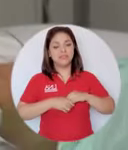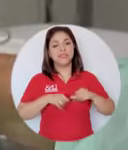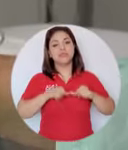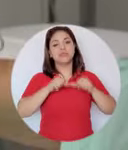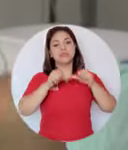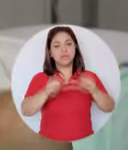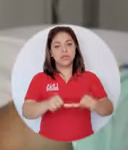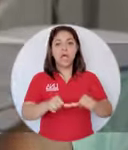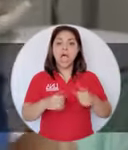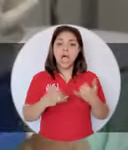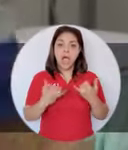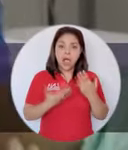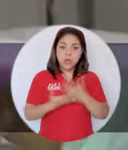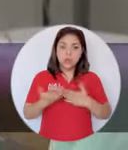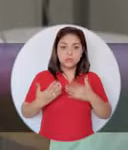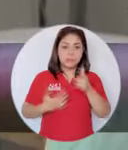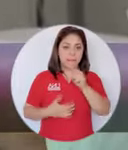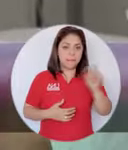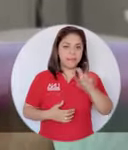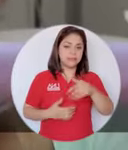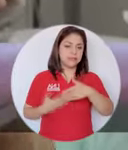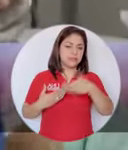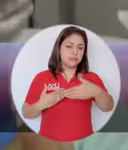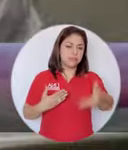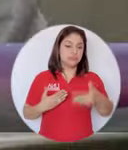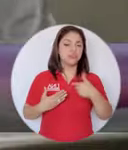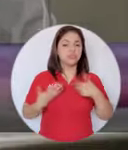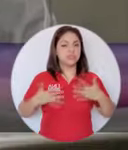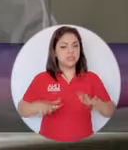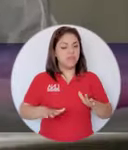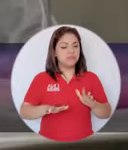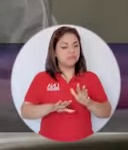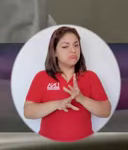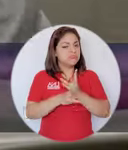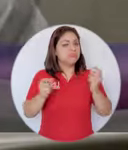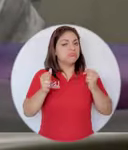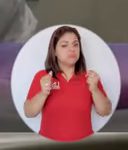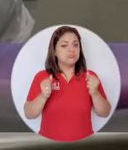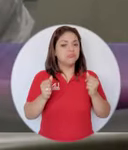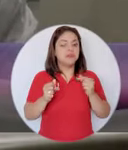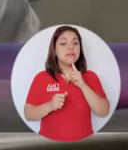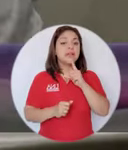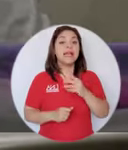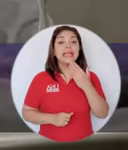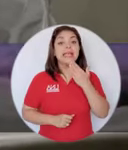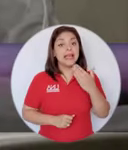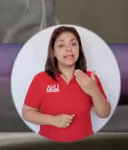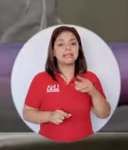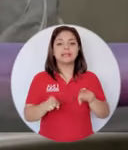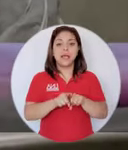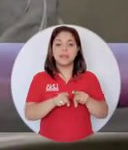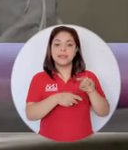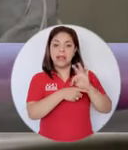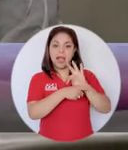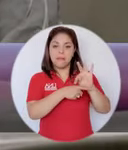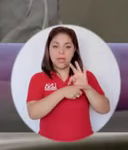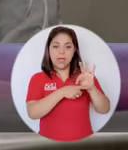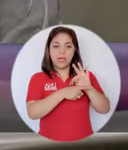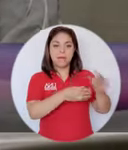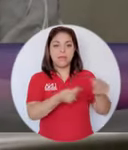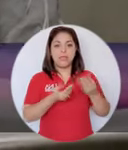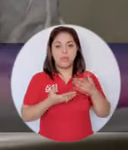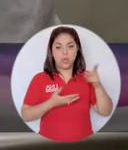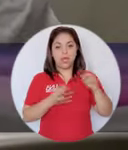COVID. Después de algunos meses, pues ya puedo decir que los superé. En realidad, gracias también a la